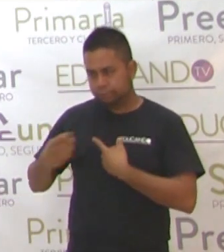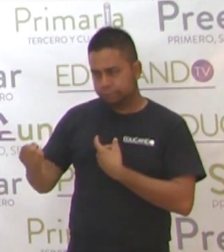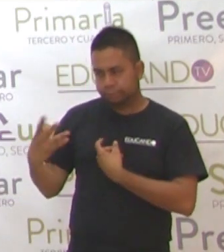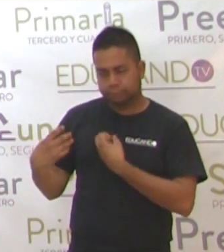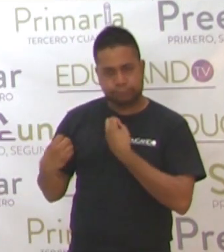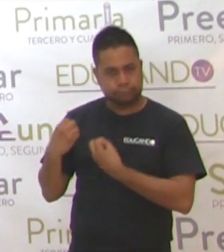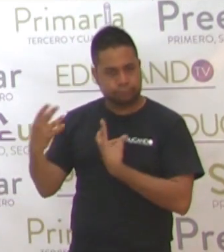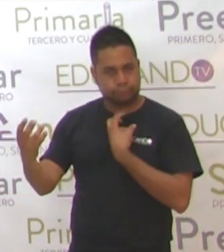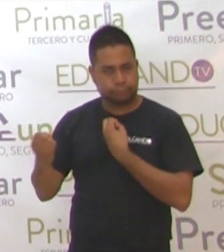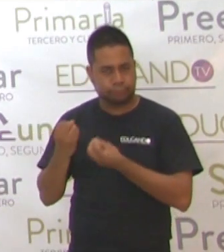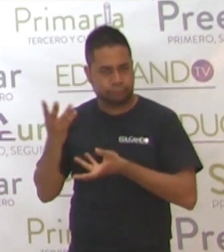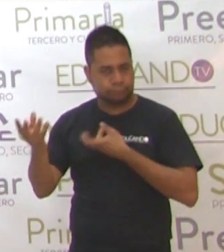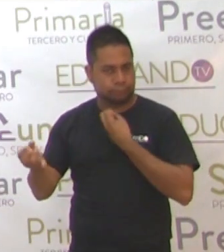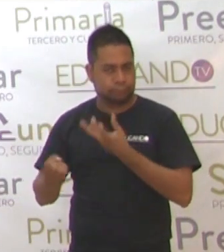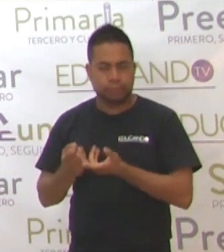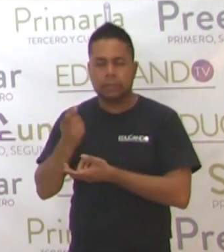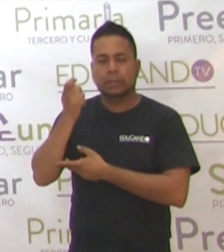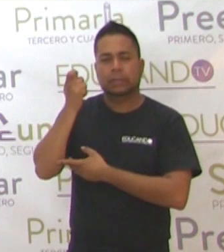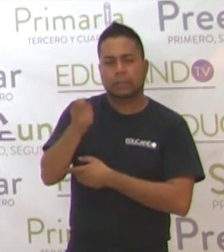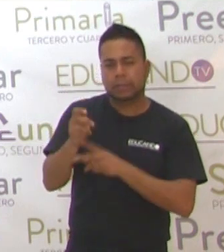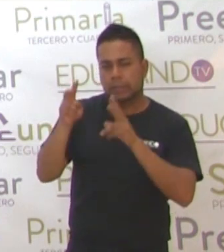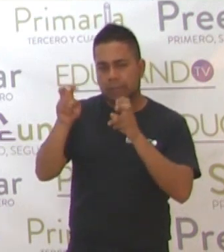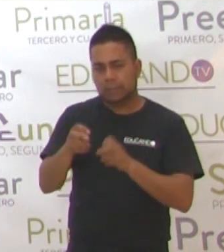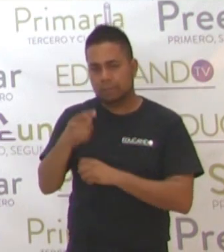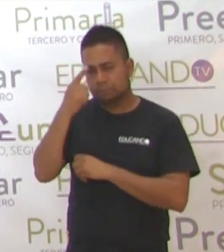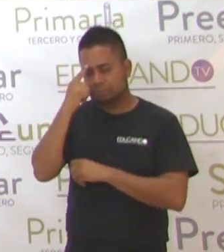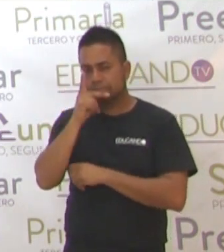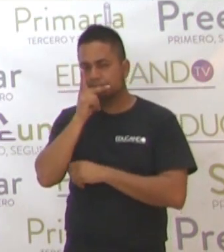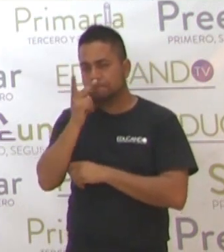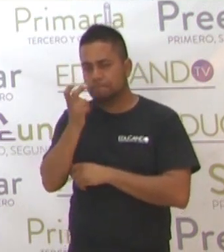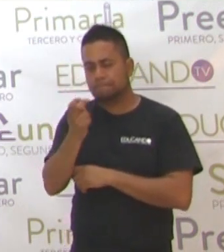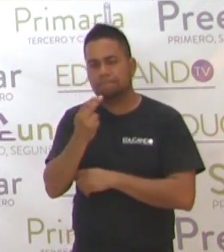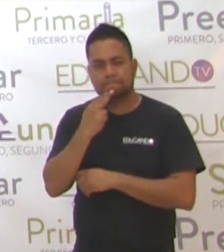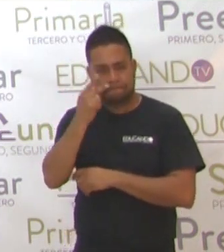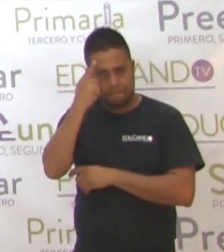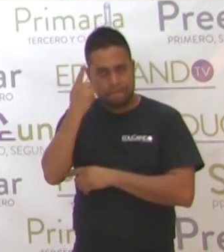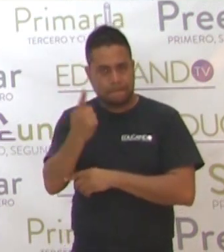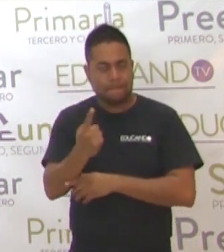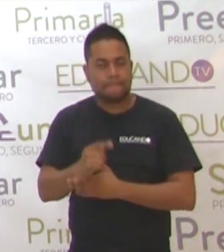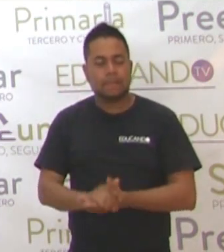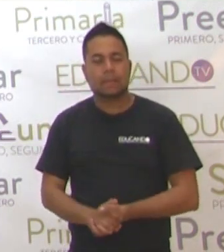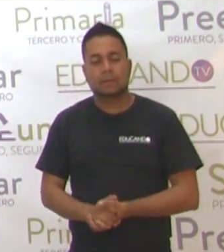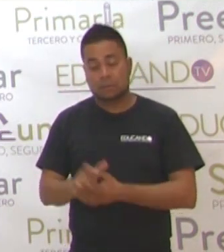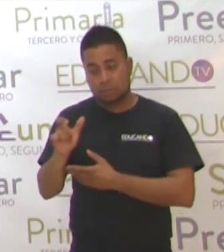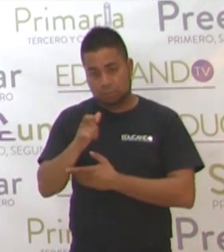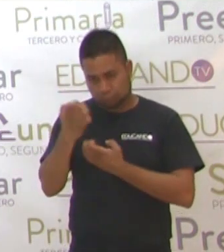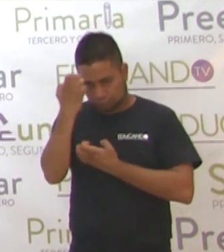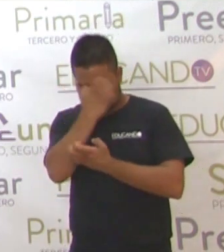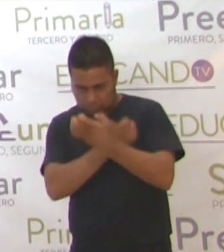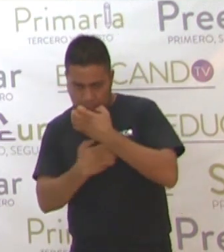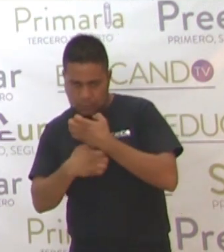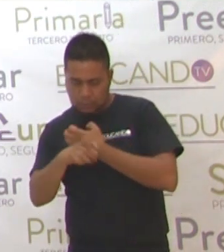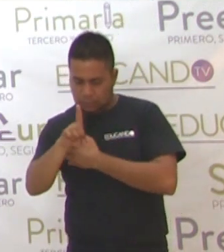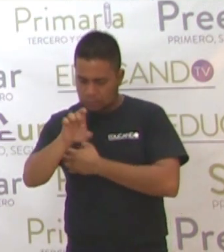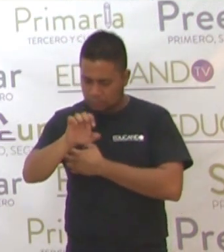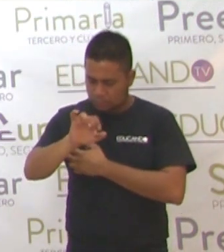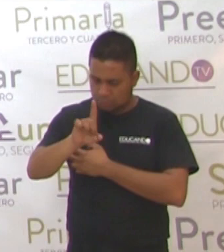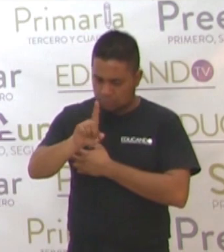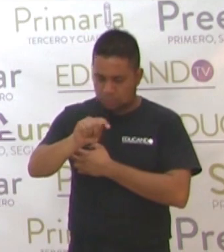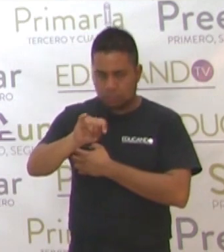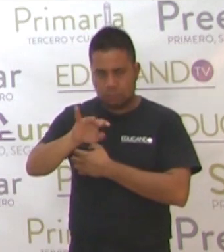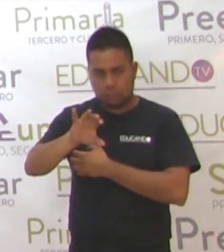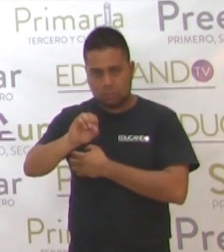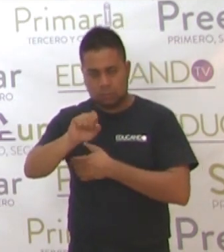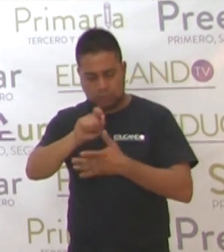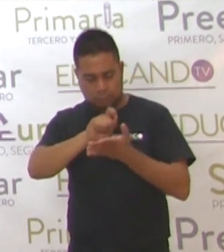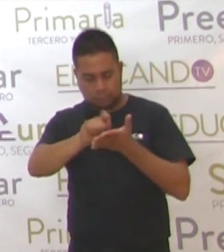dicha conversación cuando analizamos los dípticos de forma escrita tienes que tomar muy